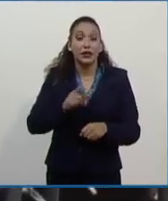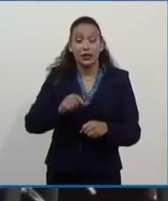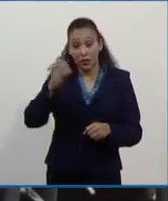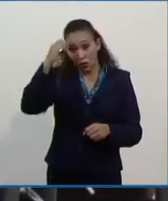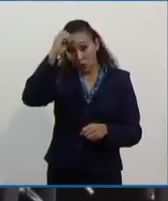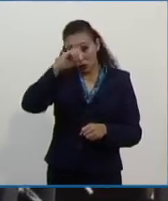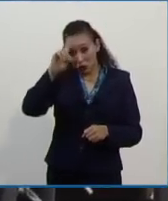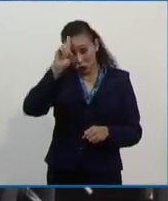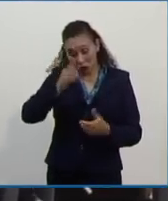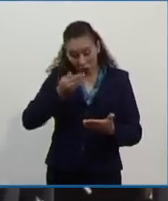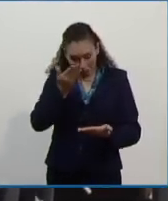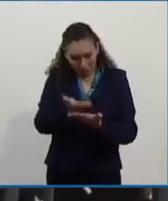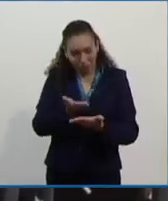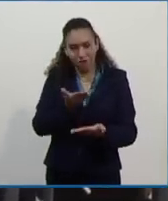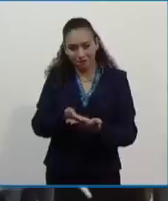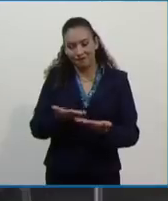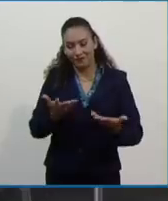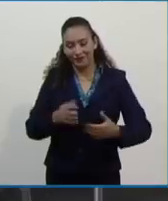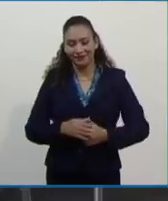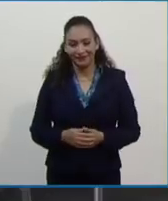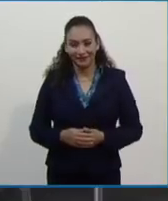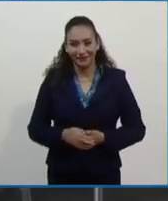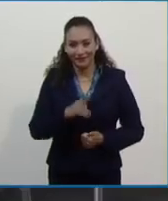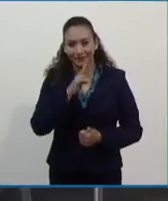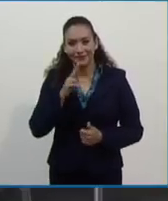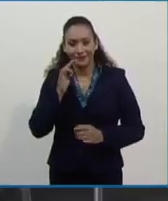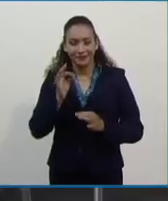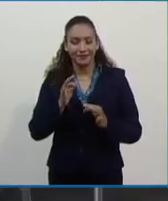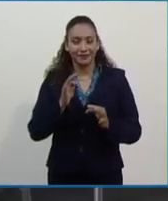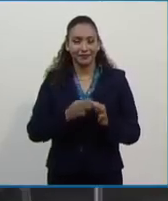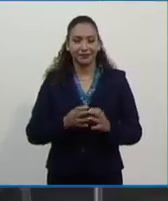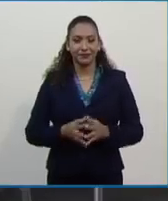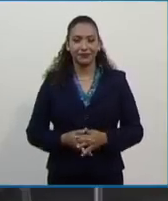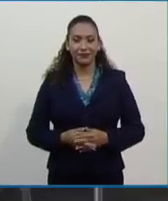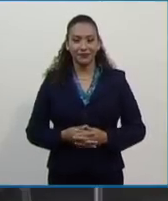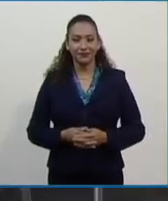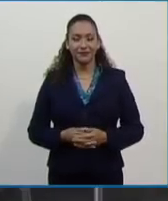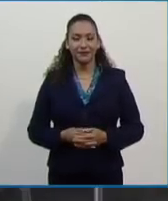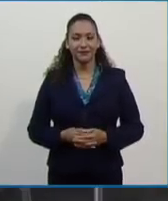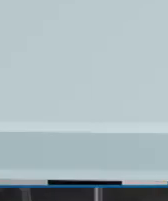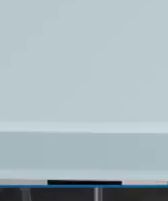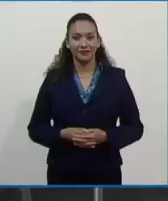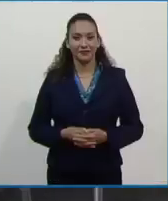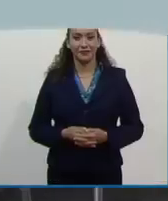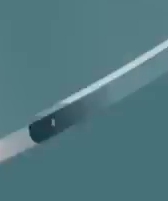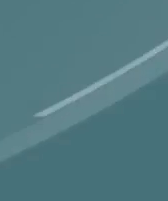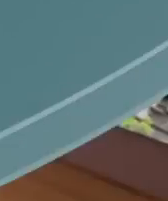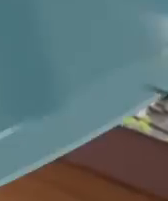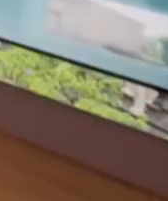soluciones. Para el canal del Poder Judicial de la Federación, Juan Carlos González.